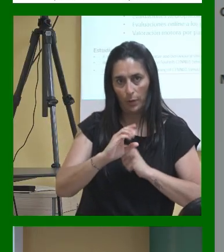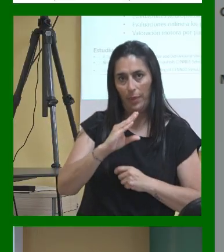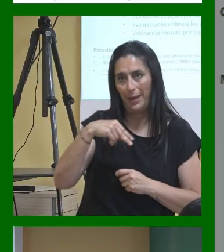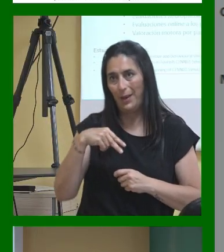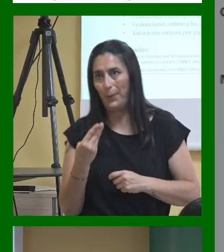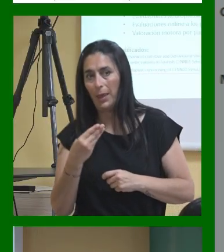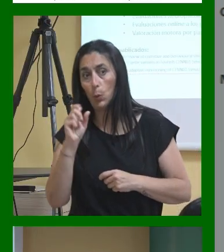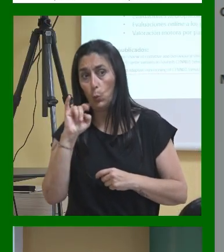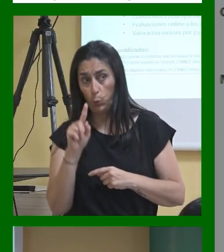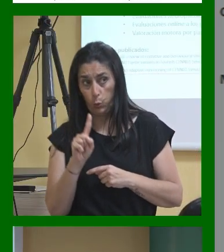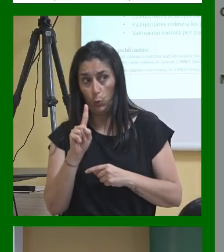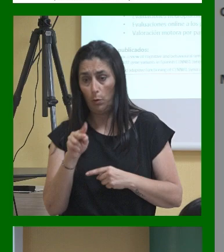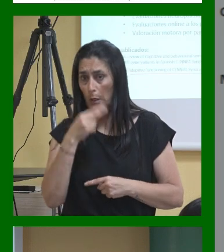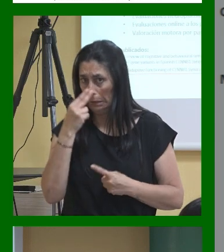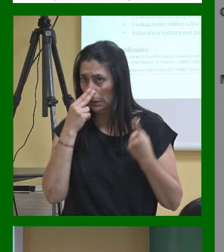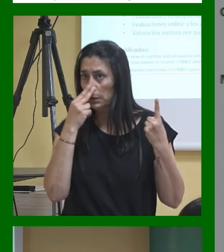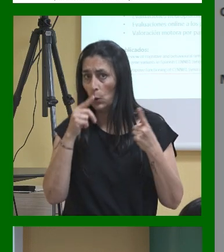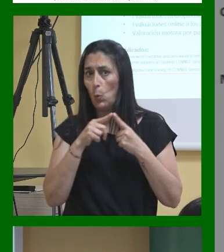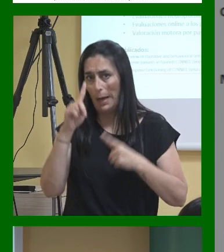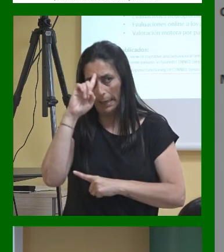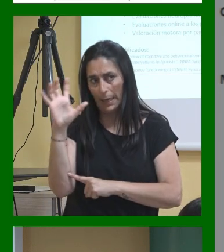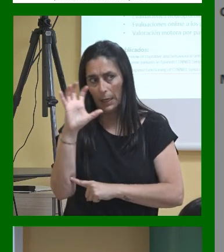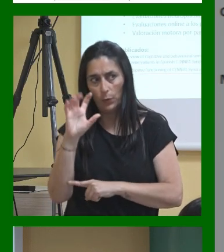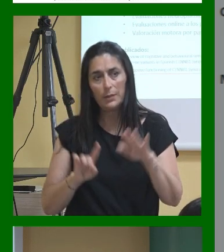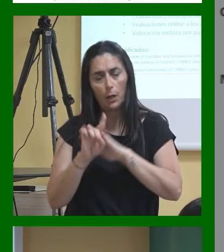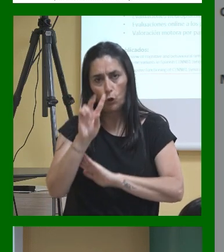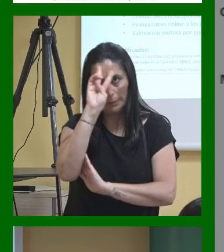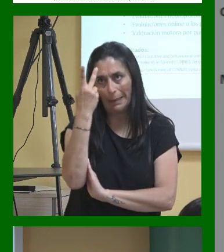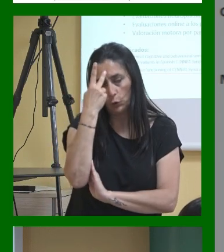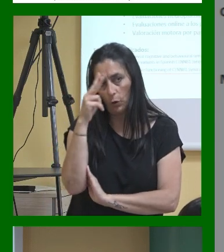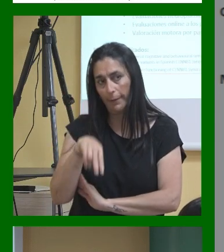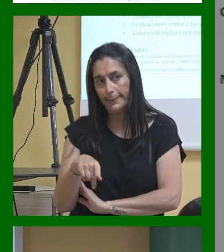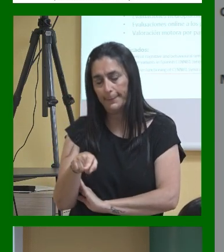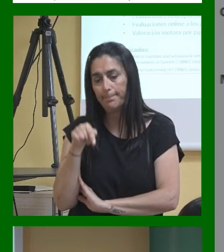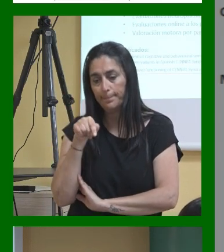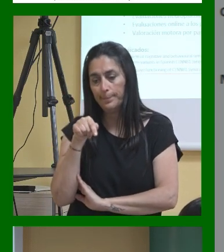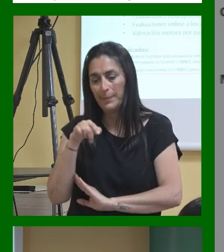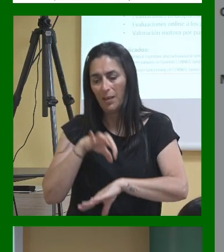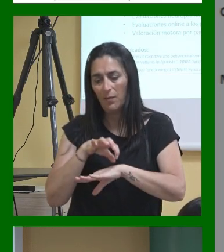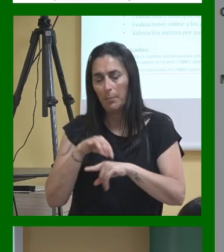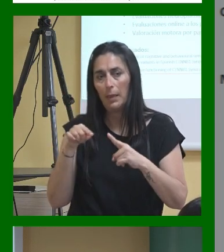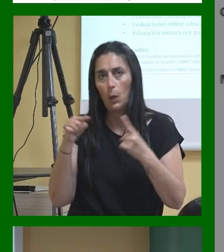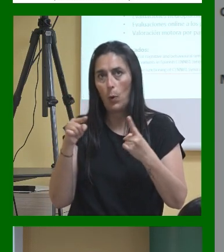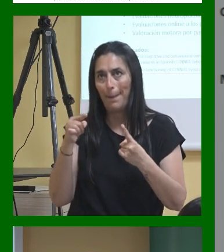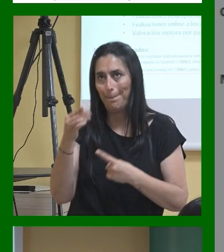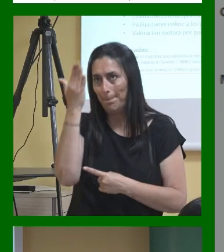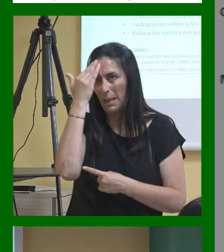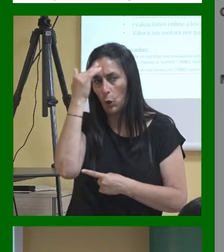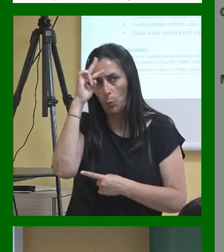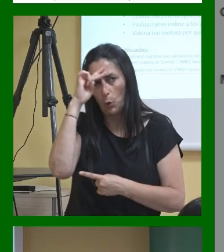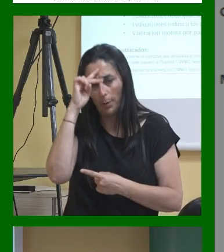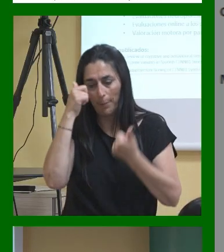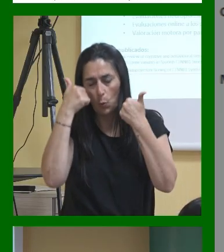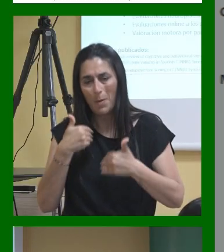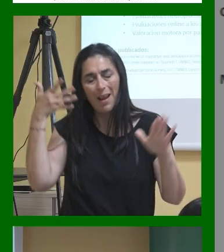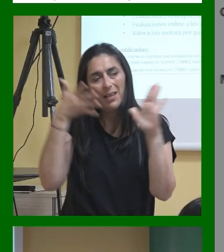una enfermedad muy interesante porque es un trastorno del neurodesarrollo que explica la génesis de los problemas de memoria en el ser humano. Es decir, es